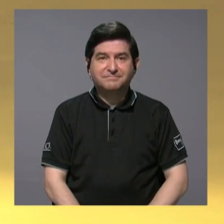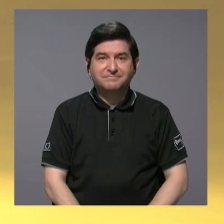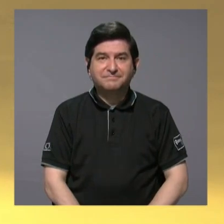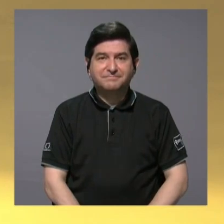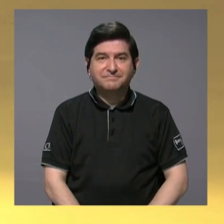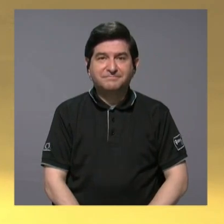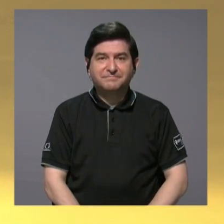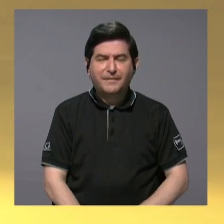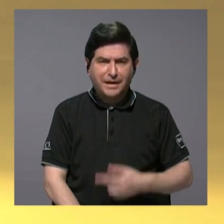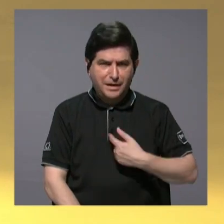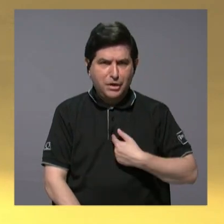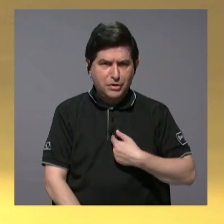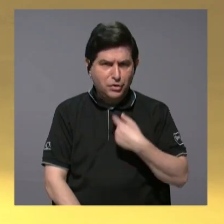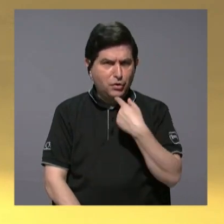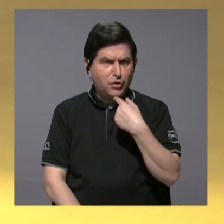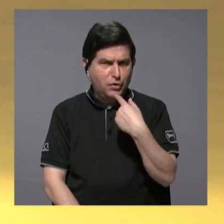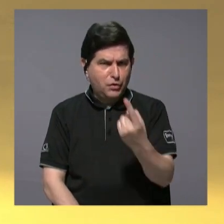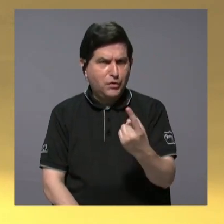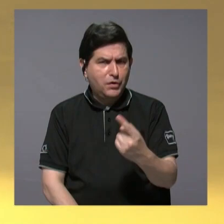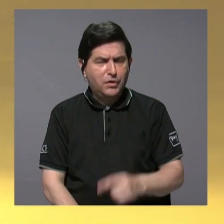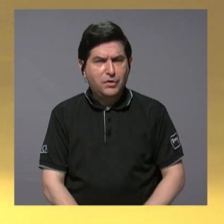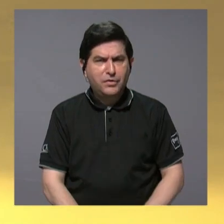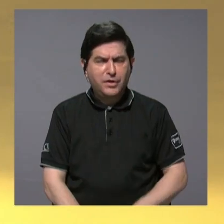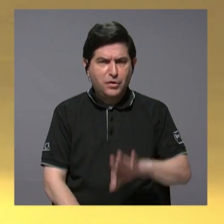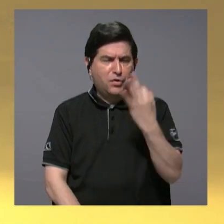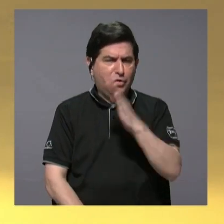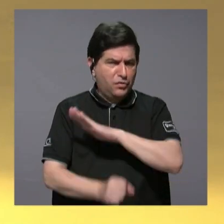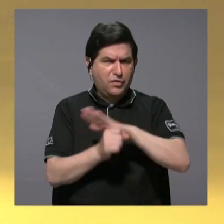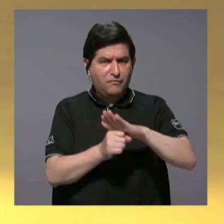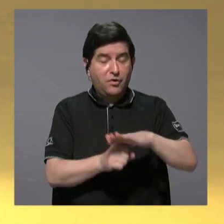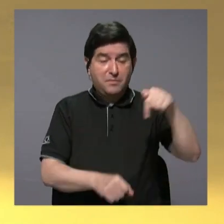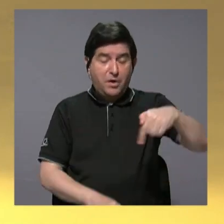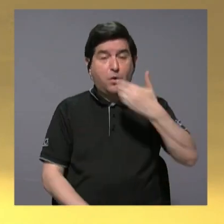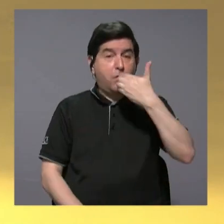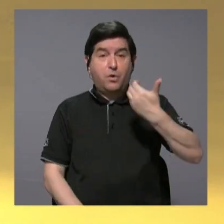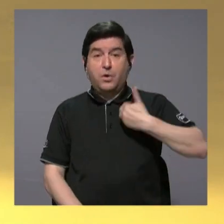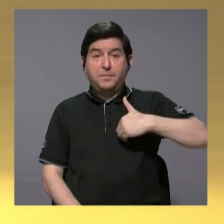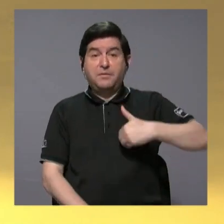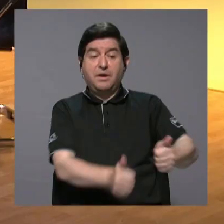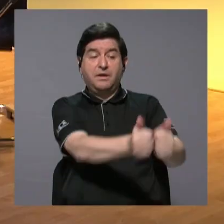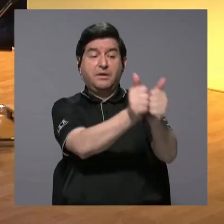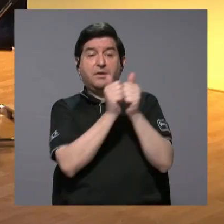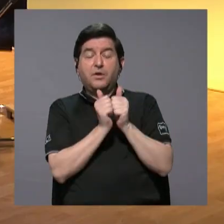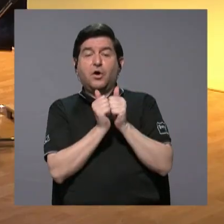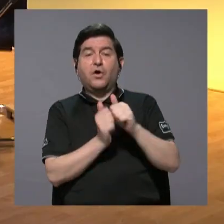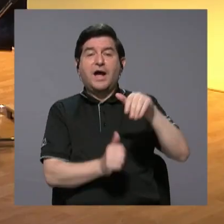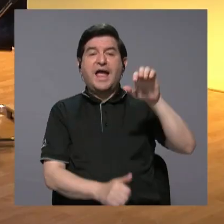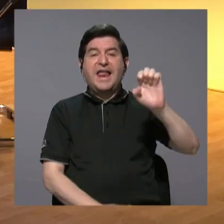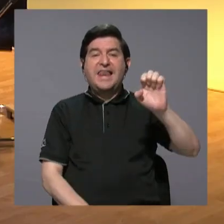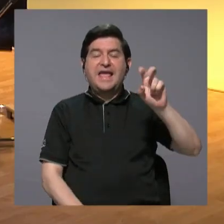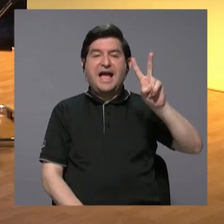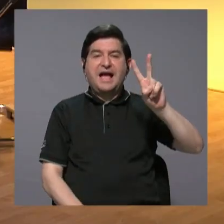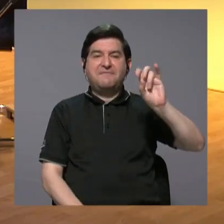Lo digo con todas las letras, porque tengo el privilegio de tener con nosotros a don Elian Villegas,